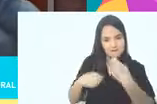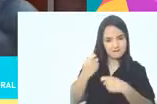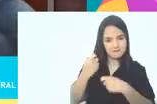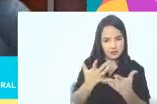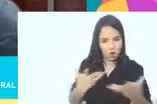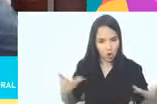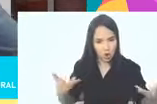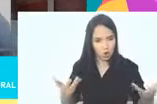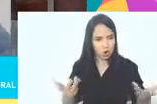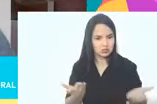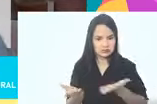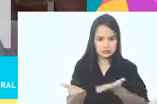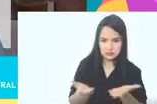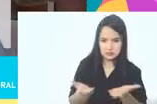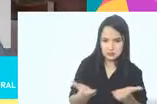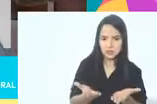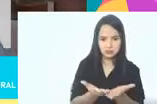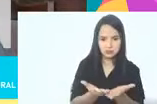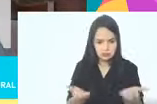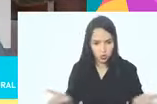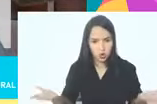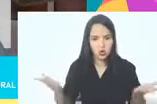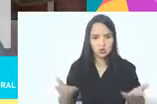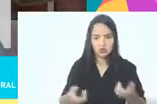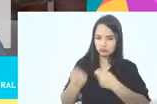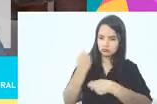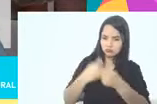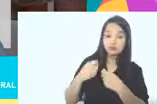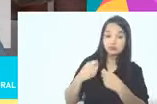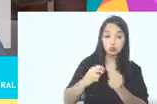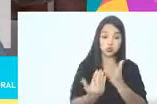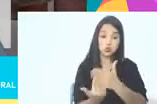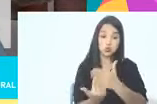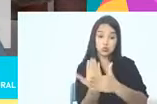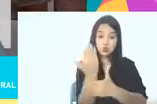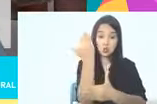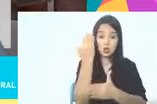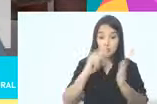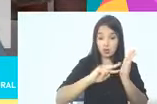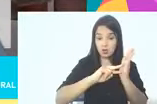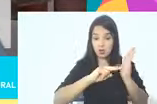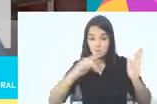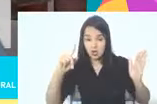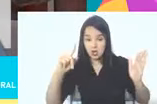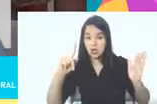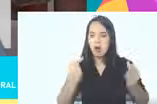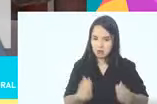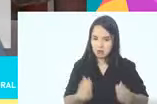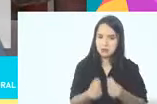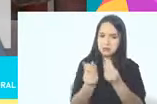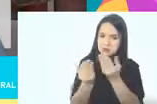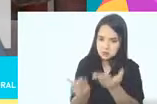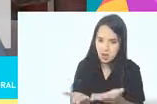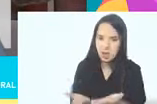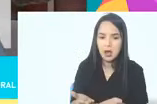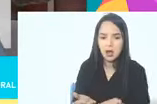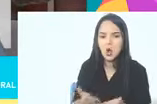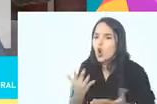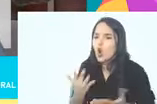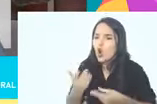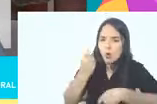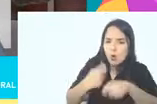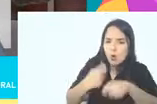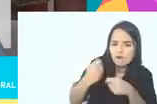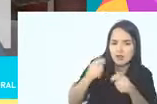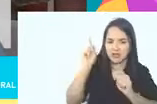de los municipios legalmente constituidas para generar con ellos un proceso de formulación e implementación de la planeación